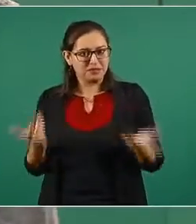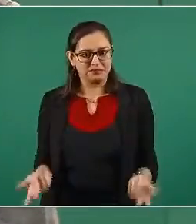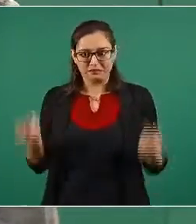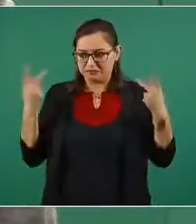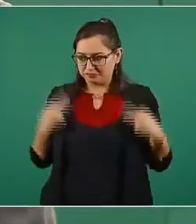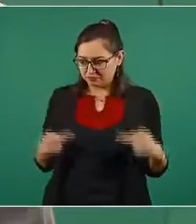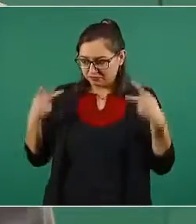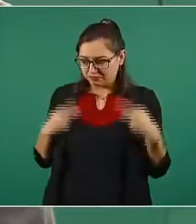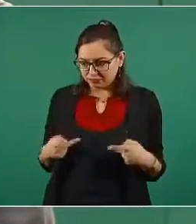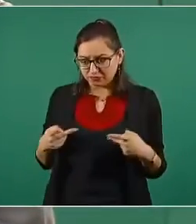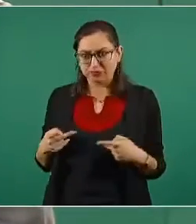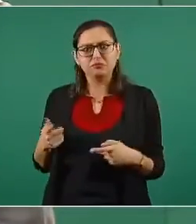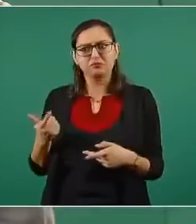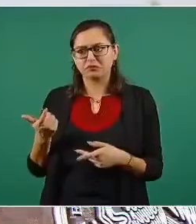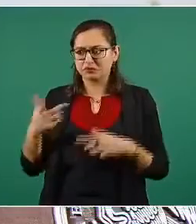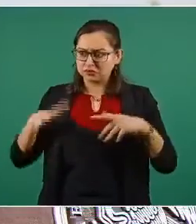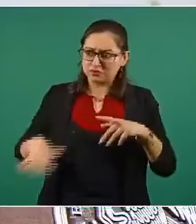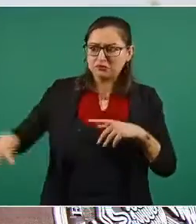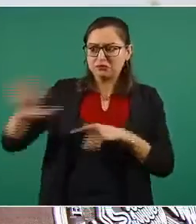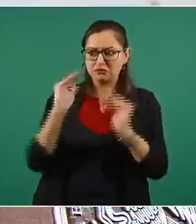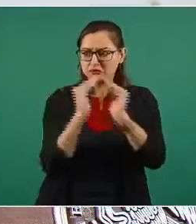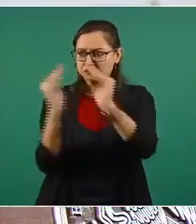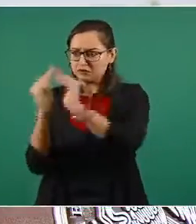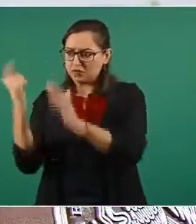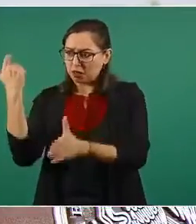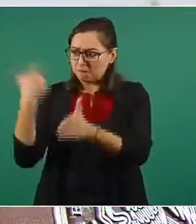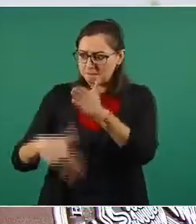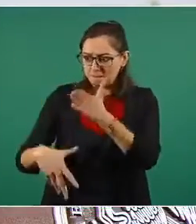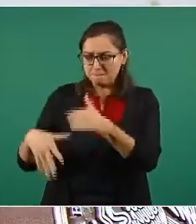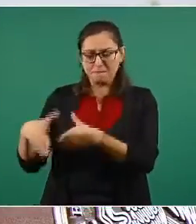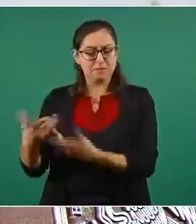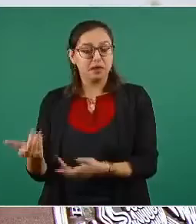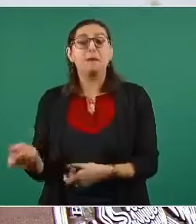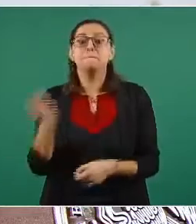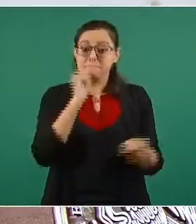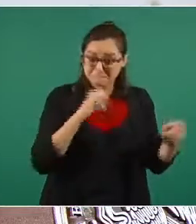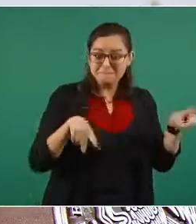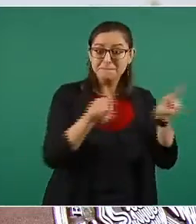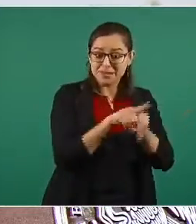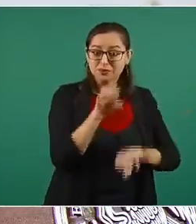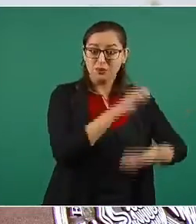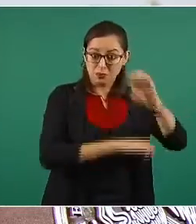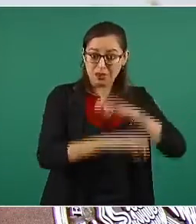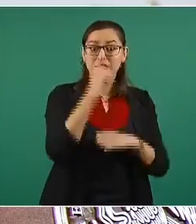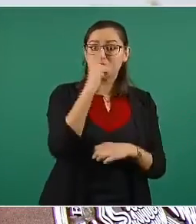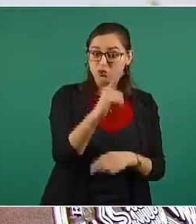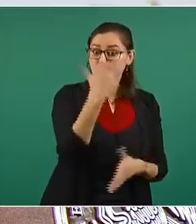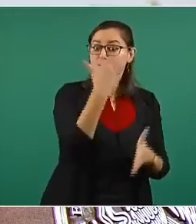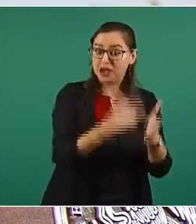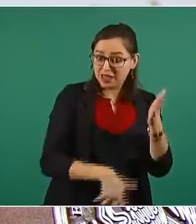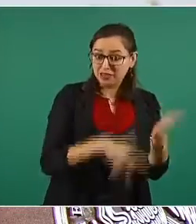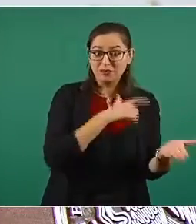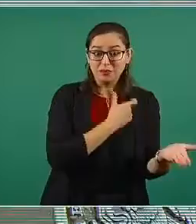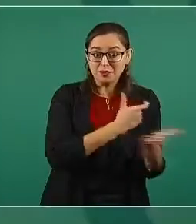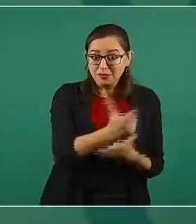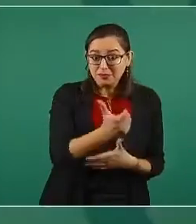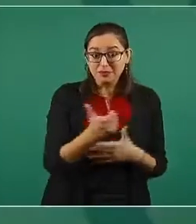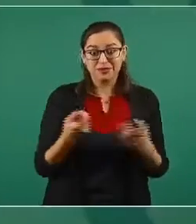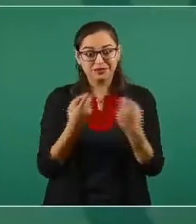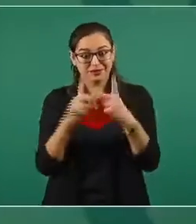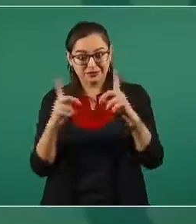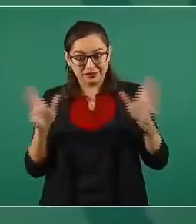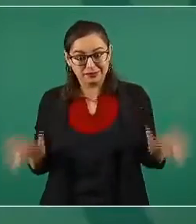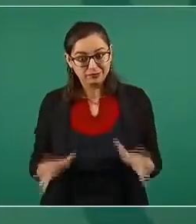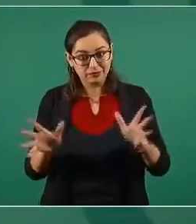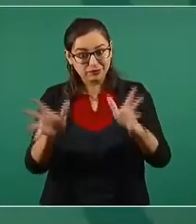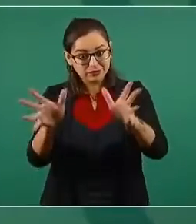en beneficio de las empresas. Es para impulsar el desarrollo de México. Las empresas